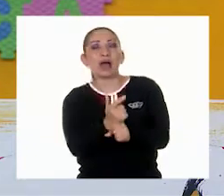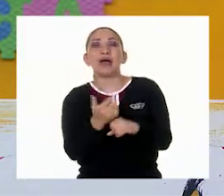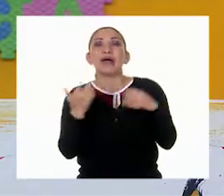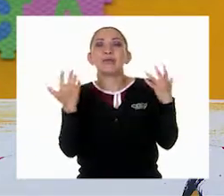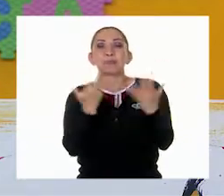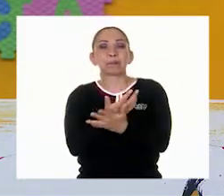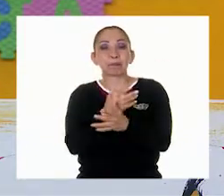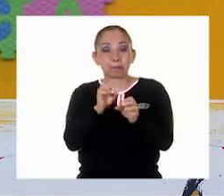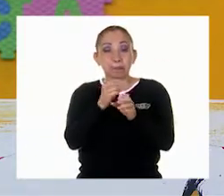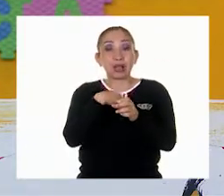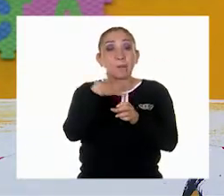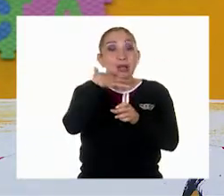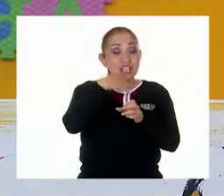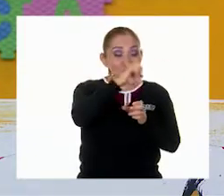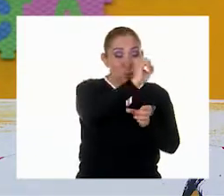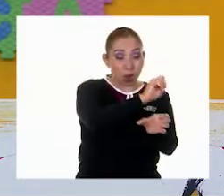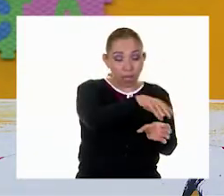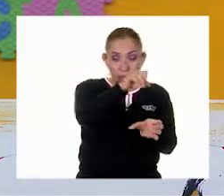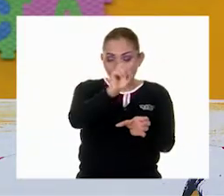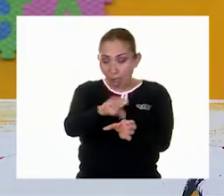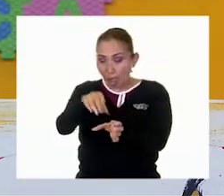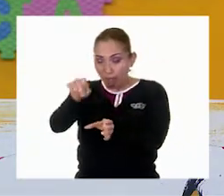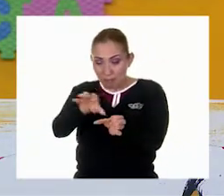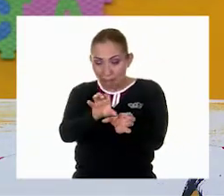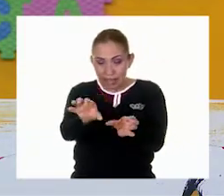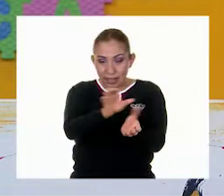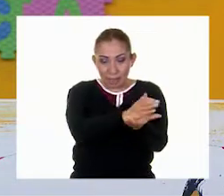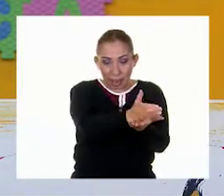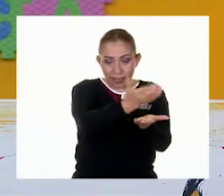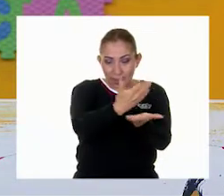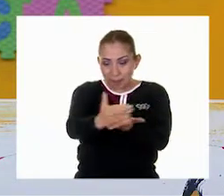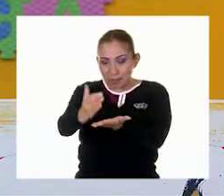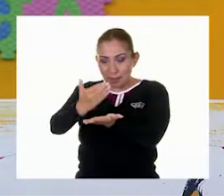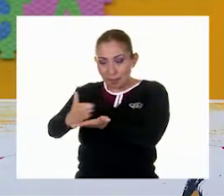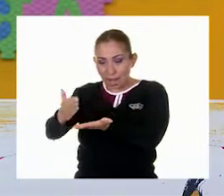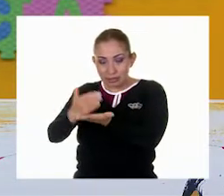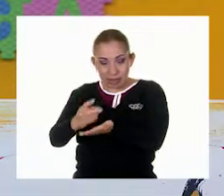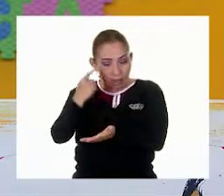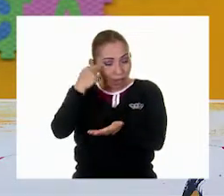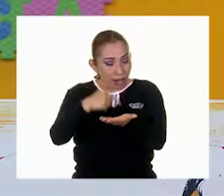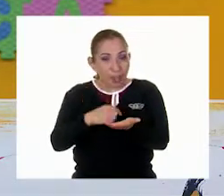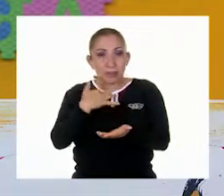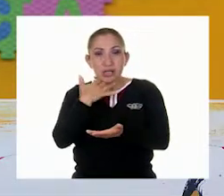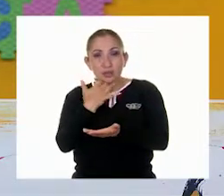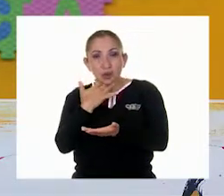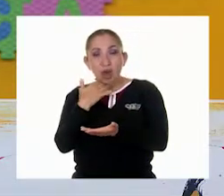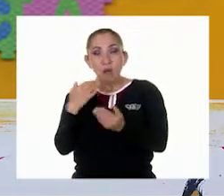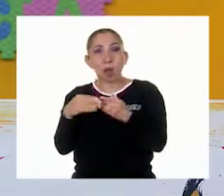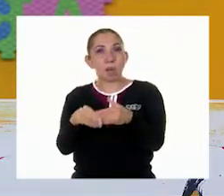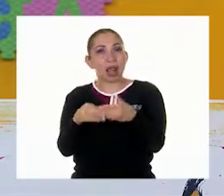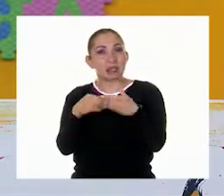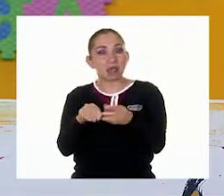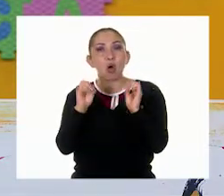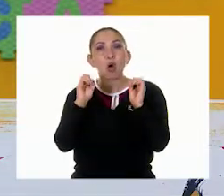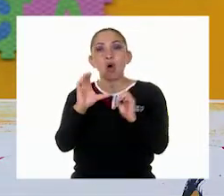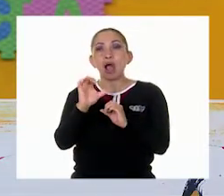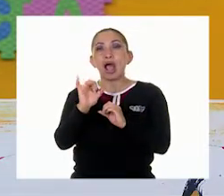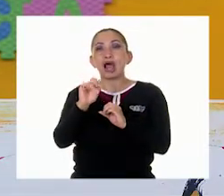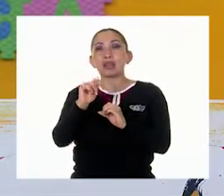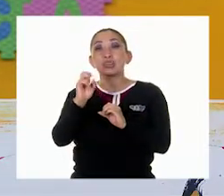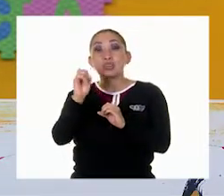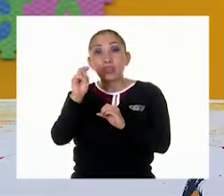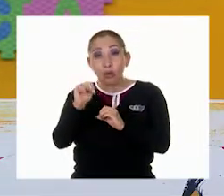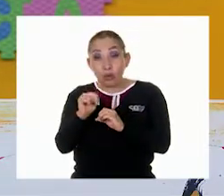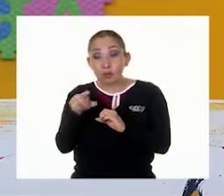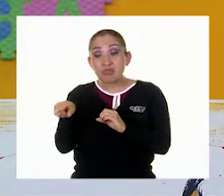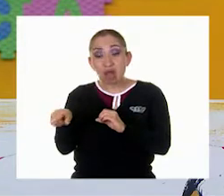cuenta que la separación de los desechos y de lo que creemos que es basura, como el plástico o el cartón,